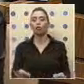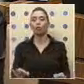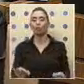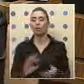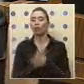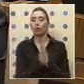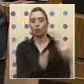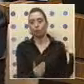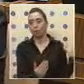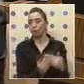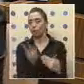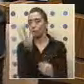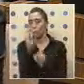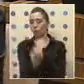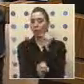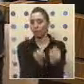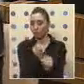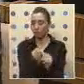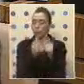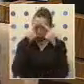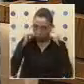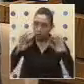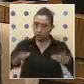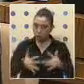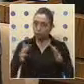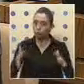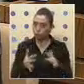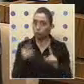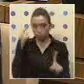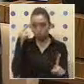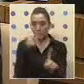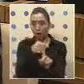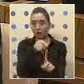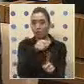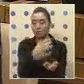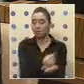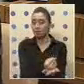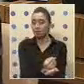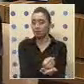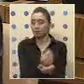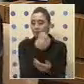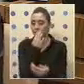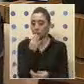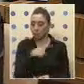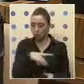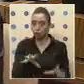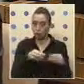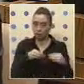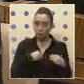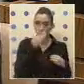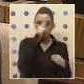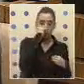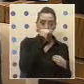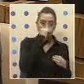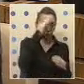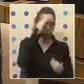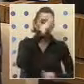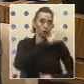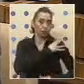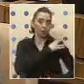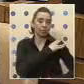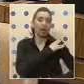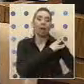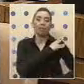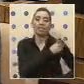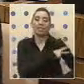los últimos 40 años hemos hecho un esfuerzo en esa dirección. Si nosotros asumimos la transición con Pinochet, comandante en jefe del ejército, y